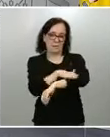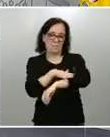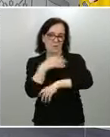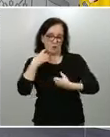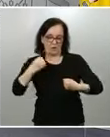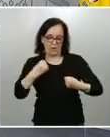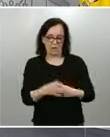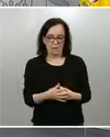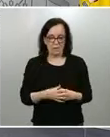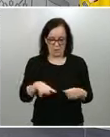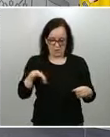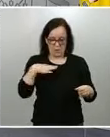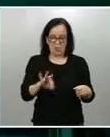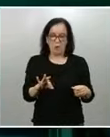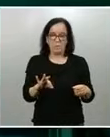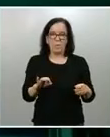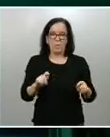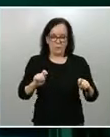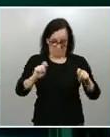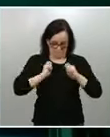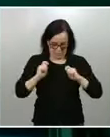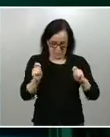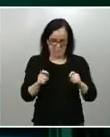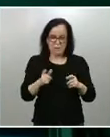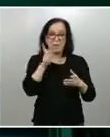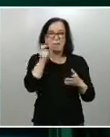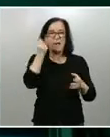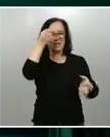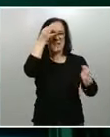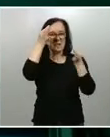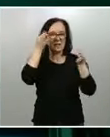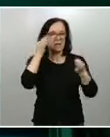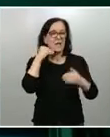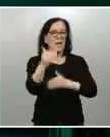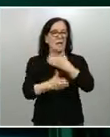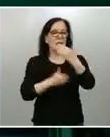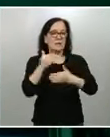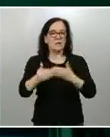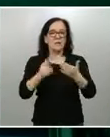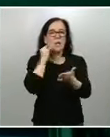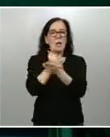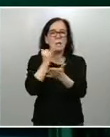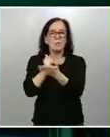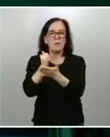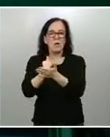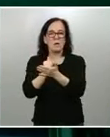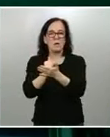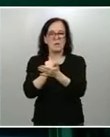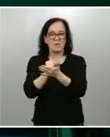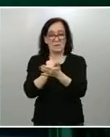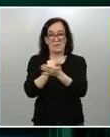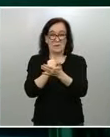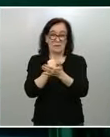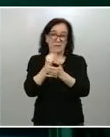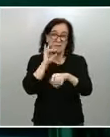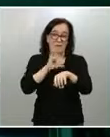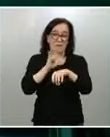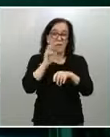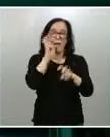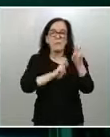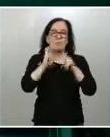puede aportar más datos sobre los avances y ensayos clínicos en busca de la vacuna tanto en el ámbito